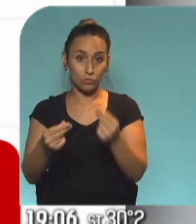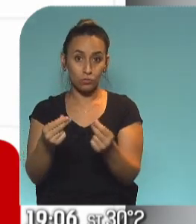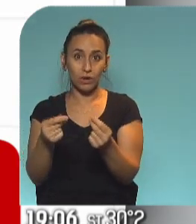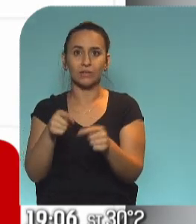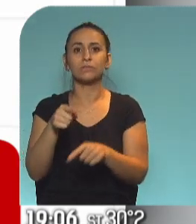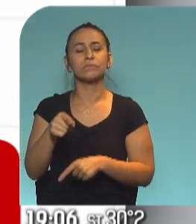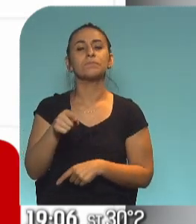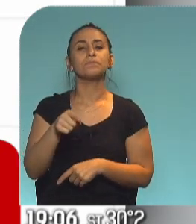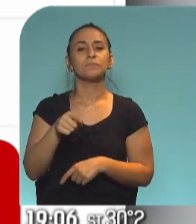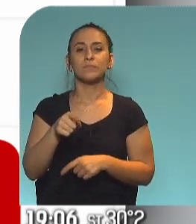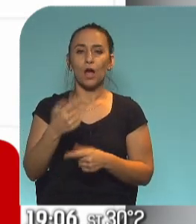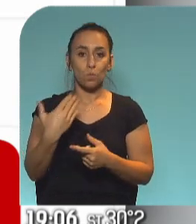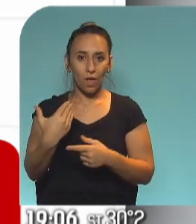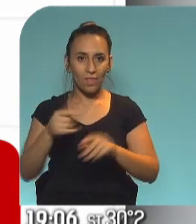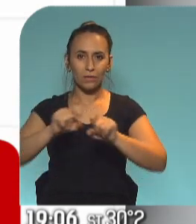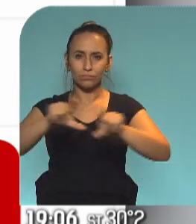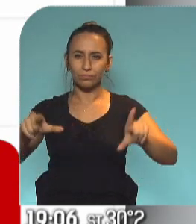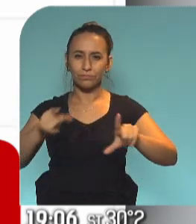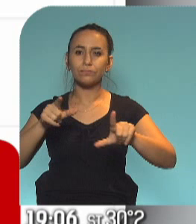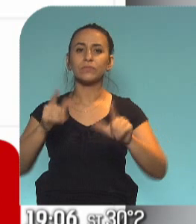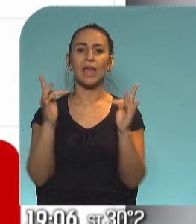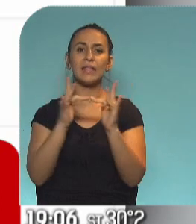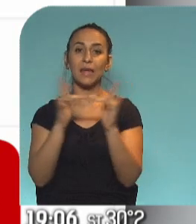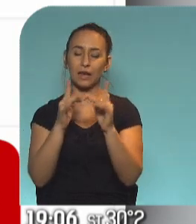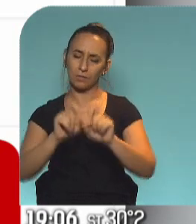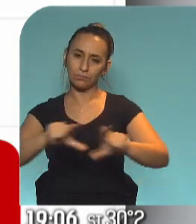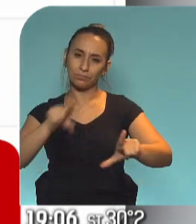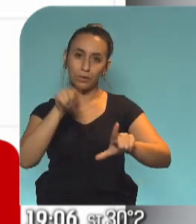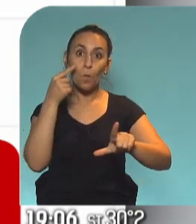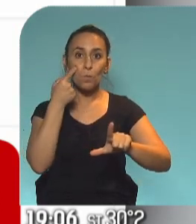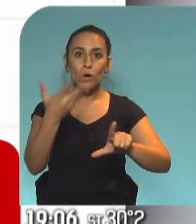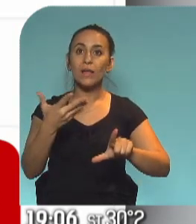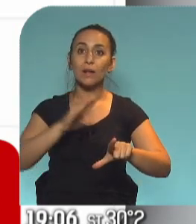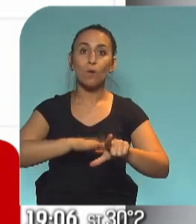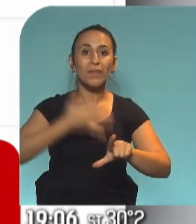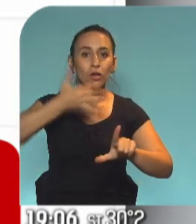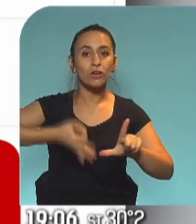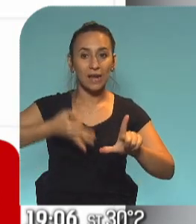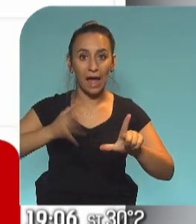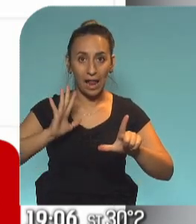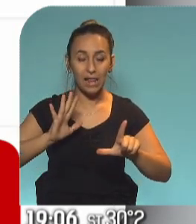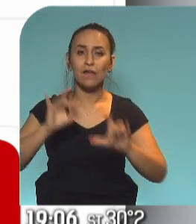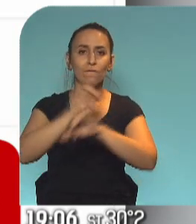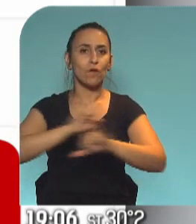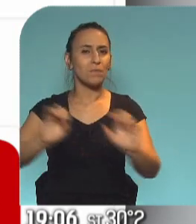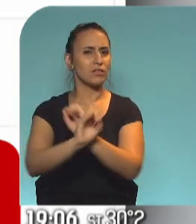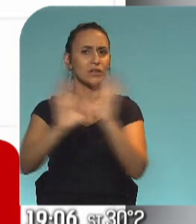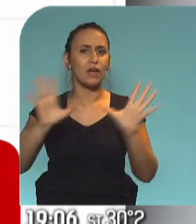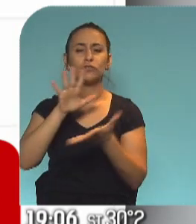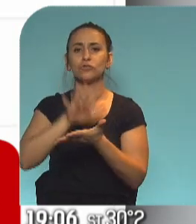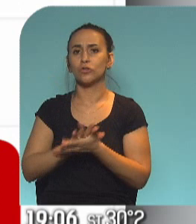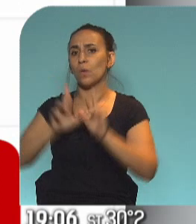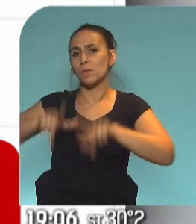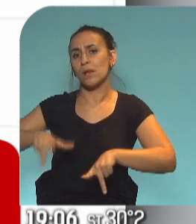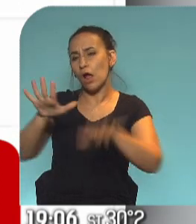podrá acceder online y que muestra en tiempo real toda la información sobre el operativo nacional de vacunación